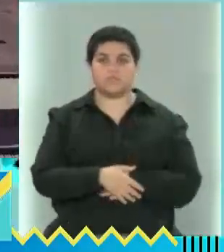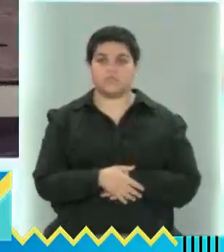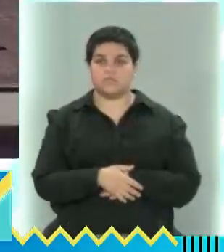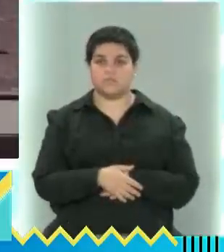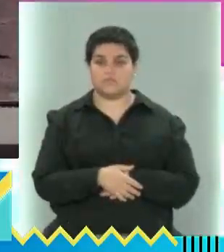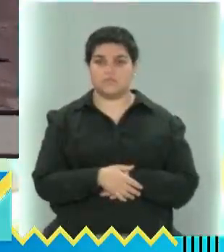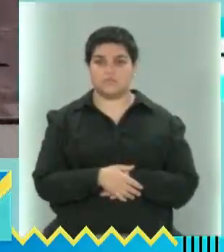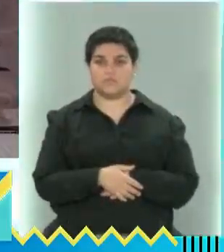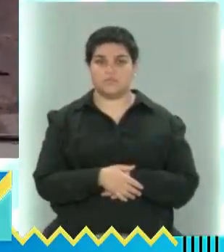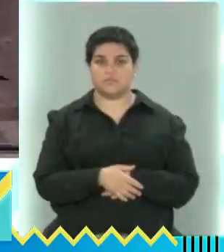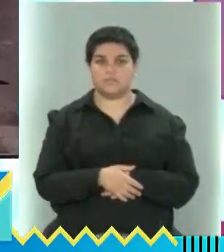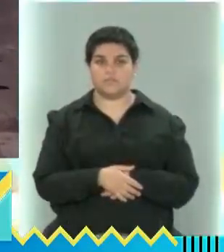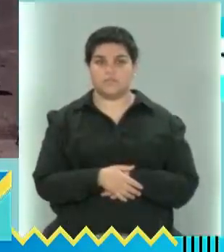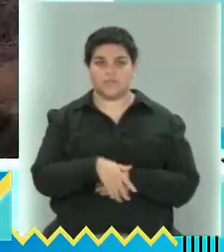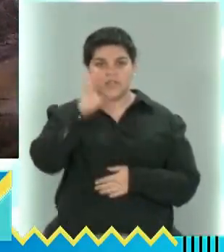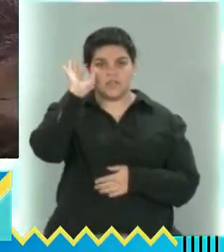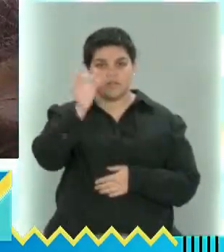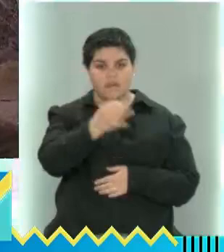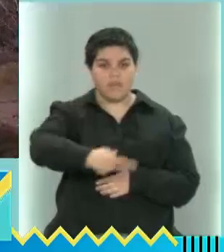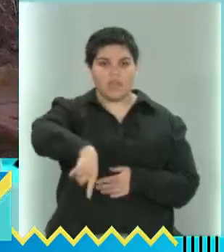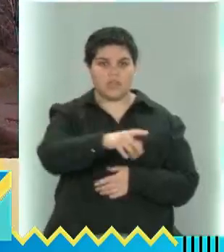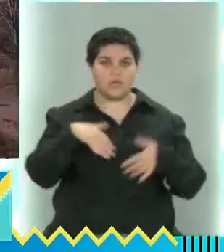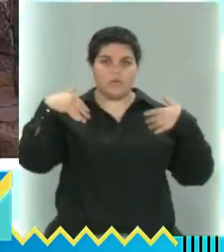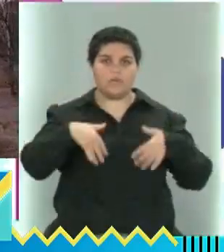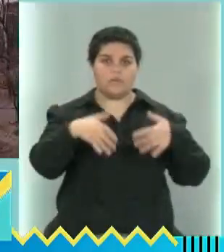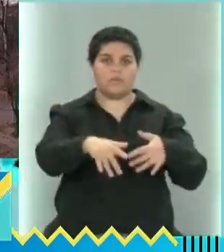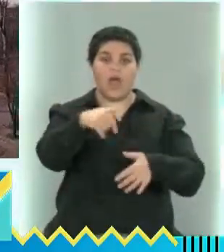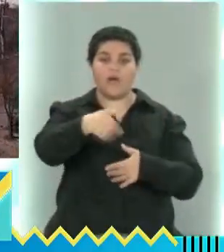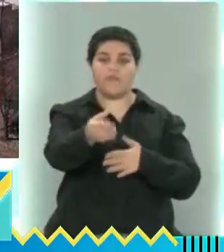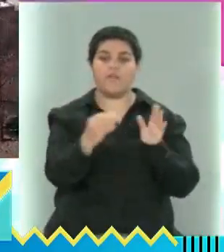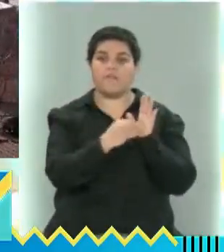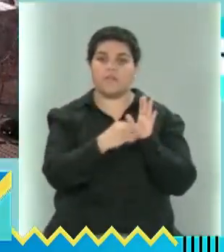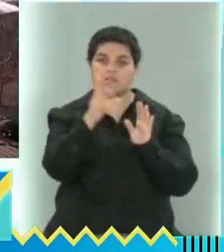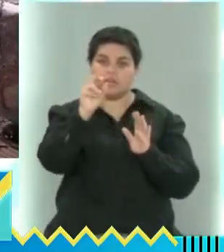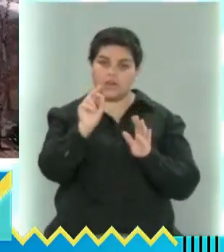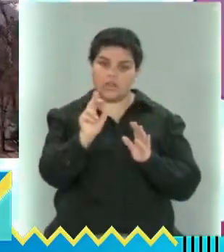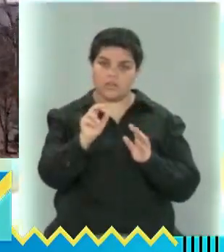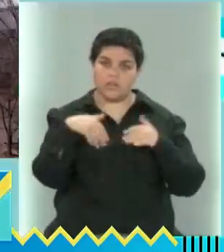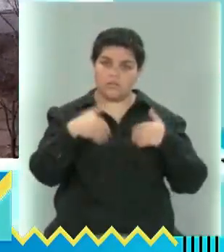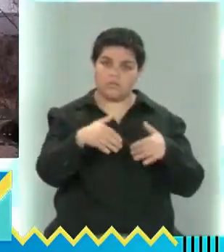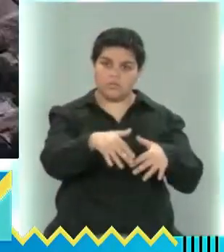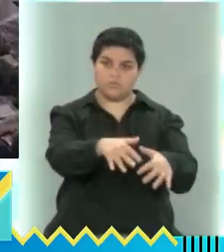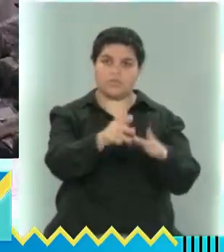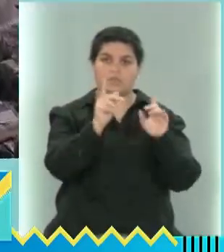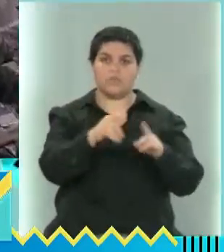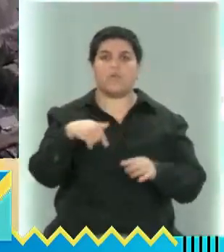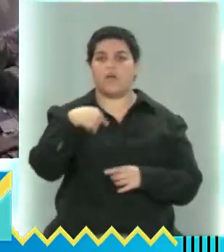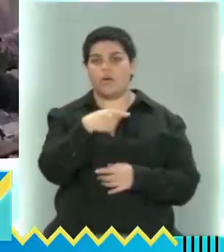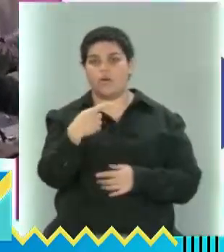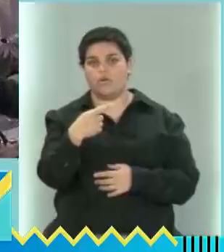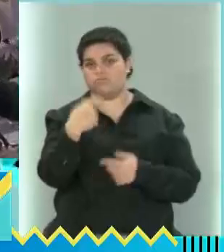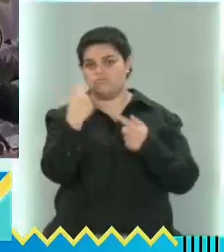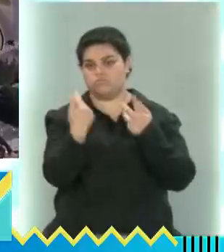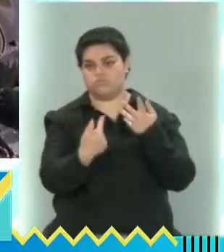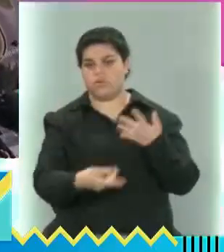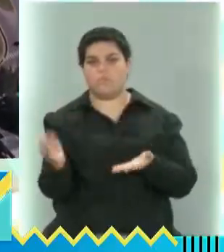y sé que han decidido marchar este 30 y están tomando otras acciones que